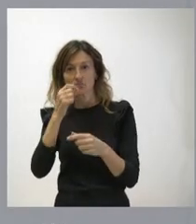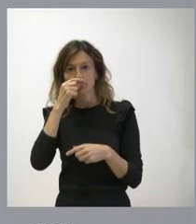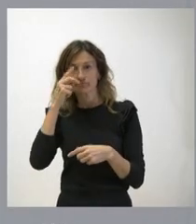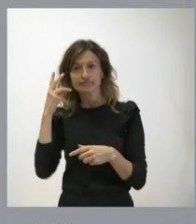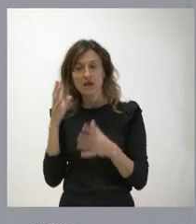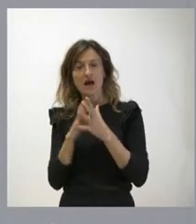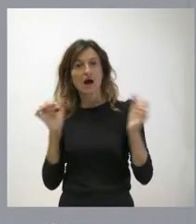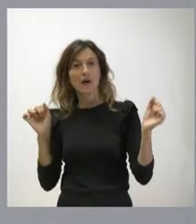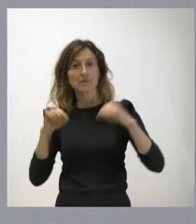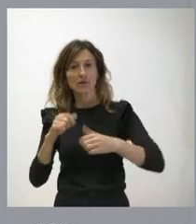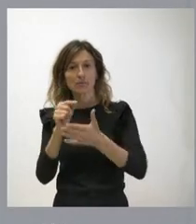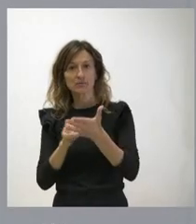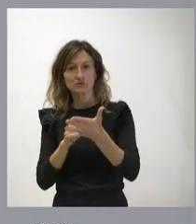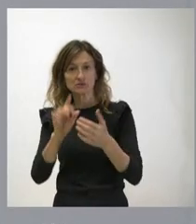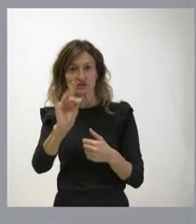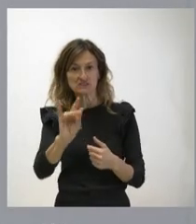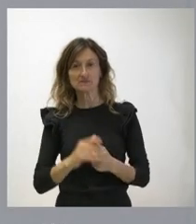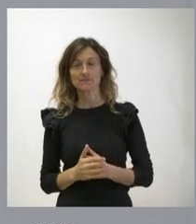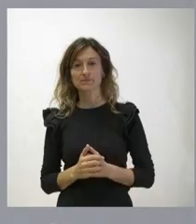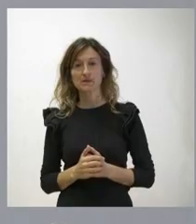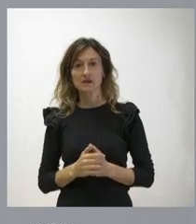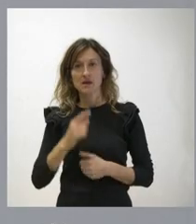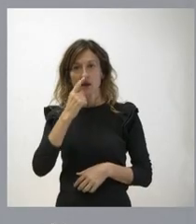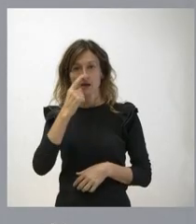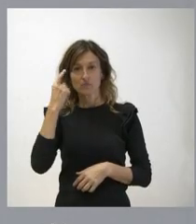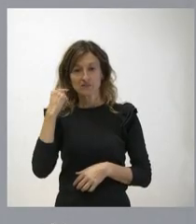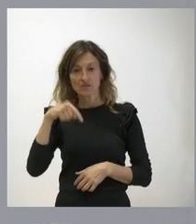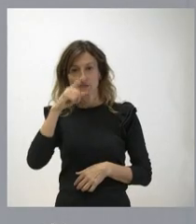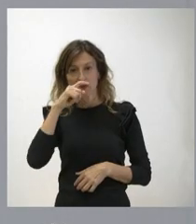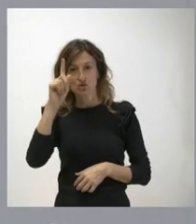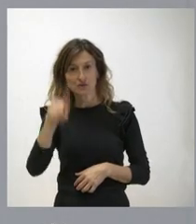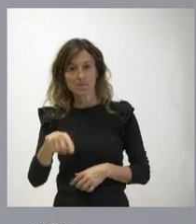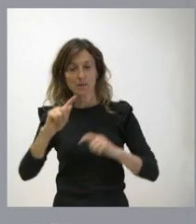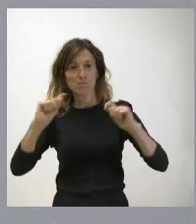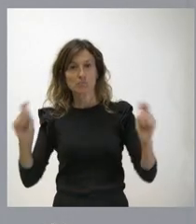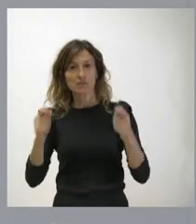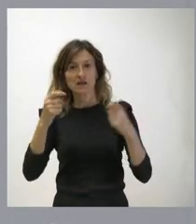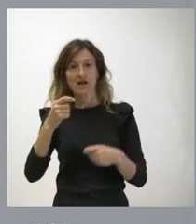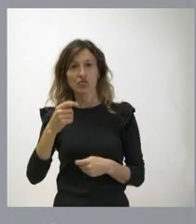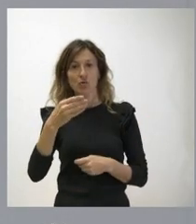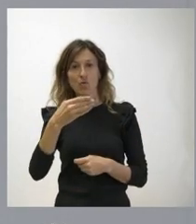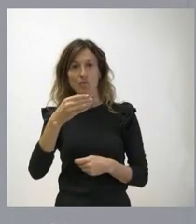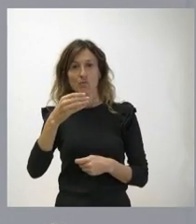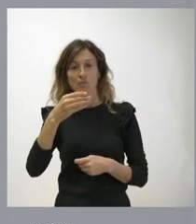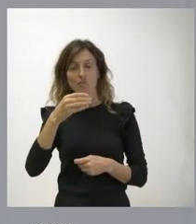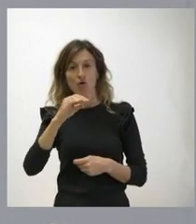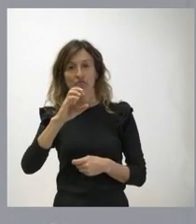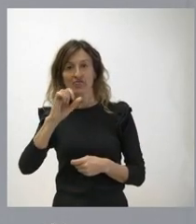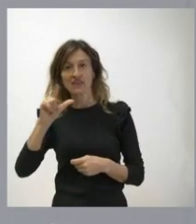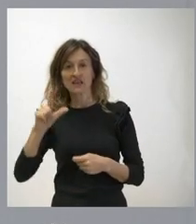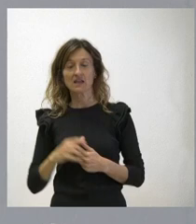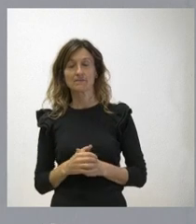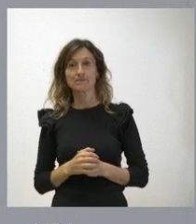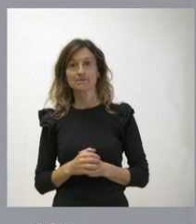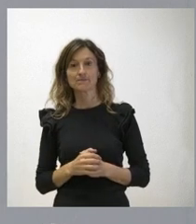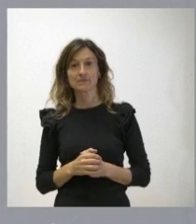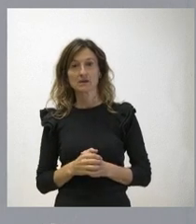hemos aprobado los presupuestos lo hicimos el año pasado lo hemos hecho este año están publicados en el boletín oficial de la comunidad Autónoma no